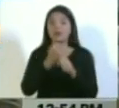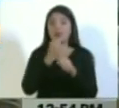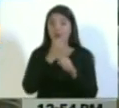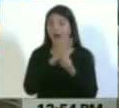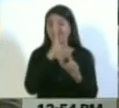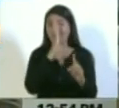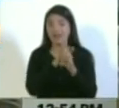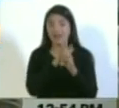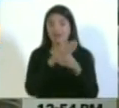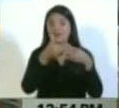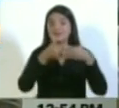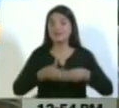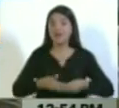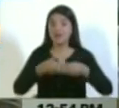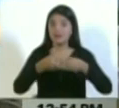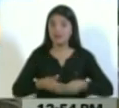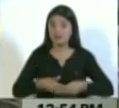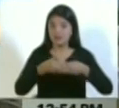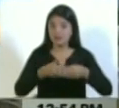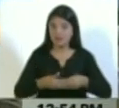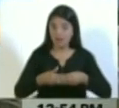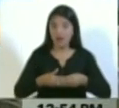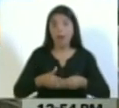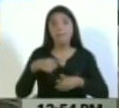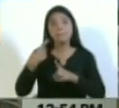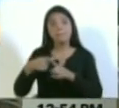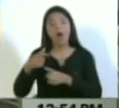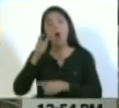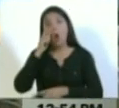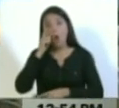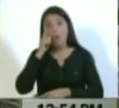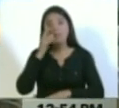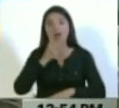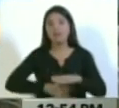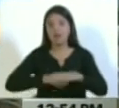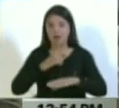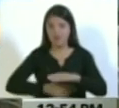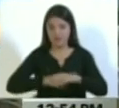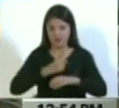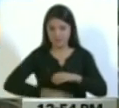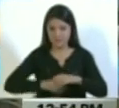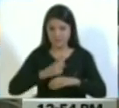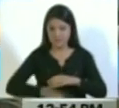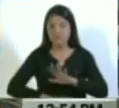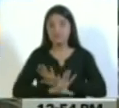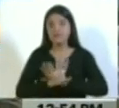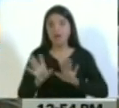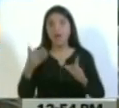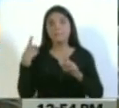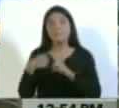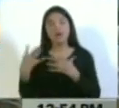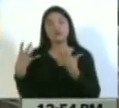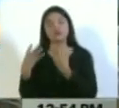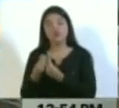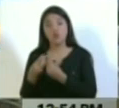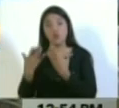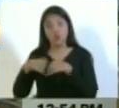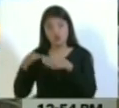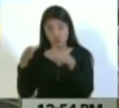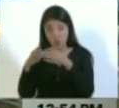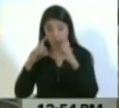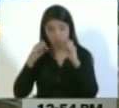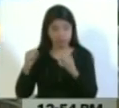con el CENIAT y el señor superintendente José David Cabello Rondón, con su equipo de alta gama, de